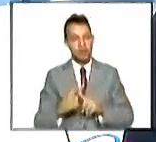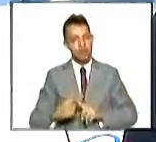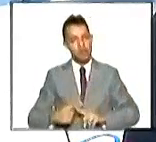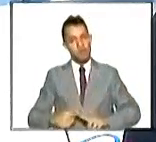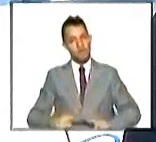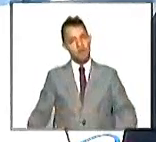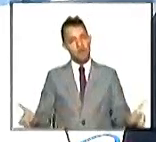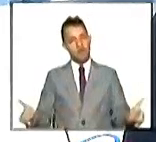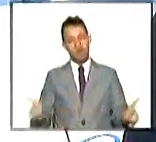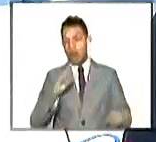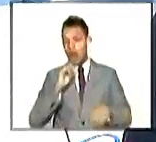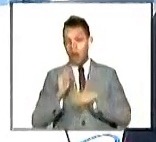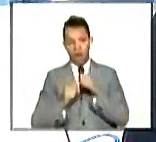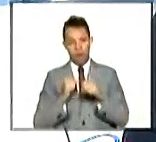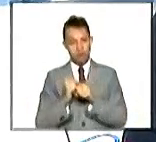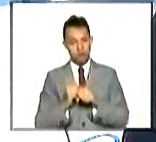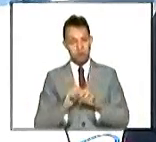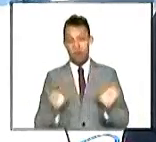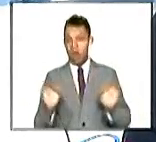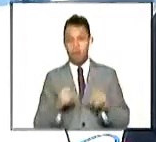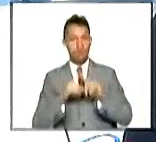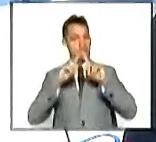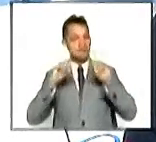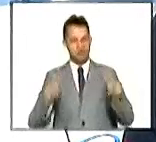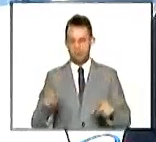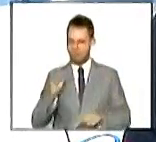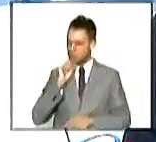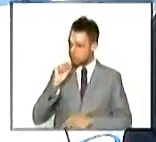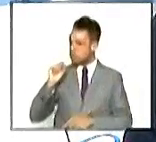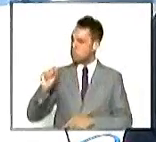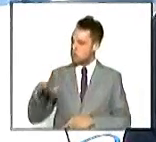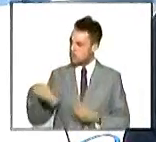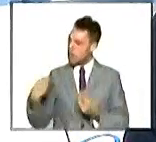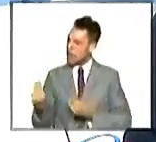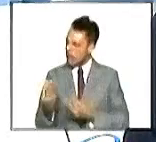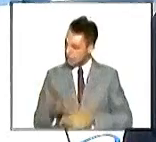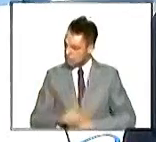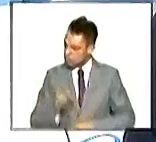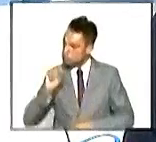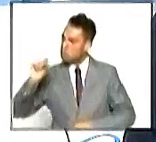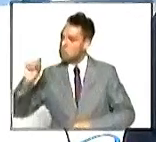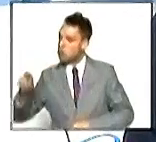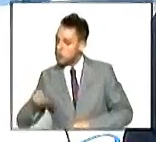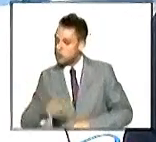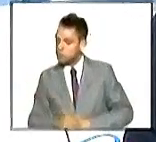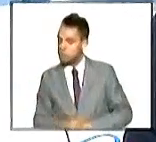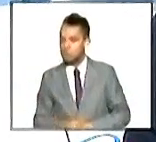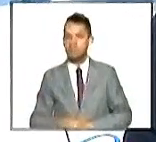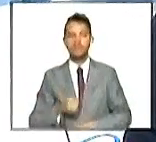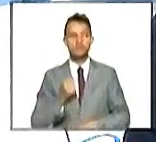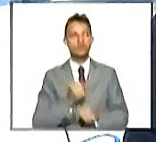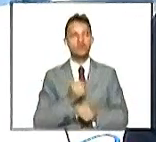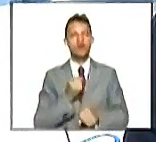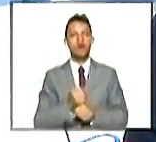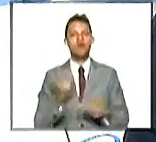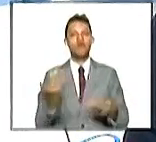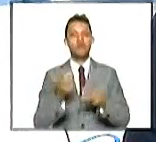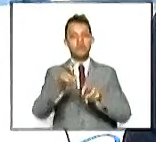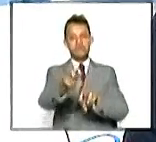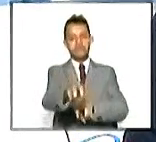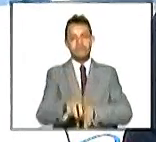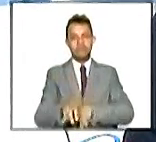del proceso de la edad. Y cuando le preguntaba, ¿y usted qué hace? Y me dijo, yo soy agricultor.